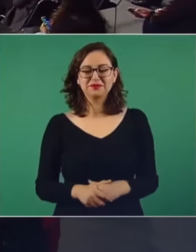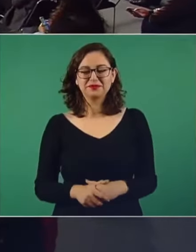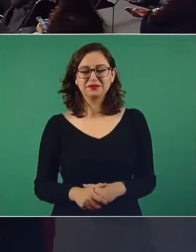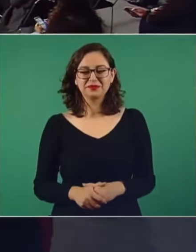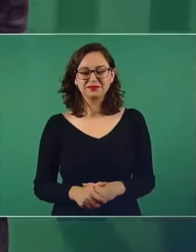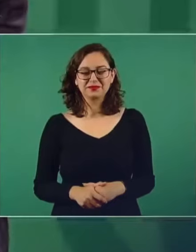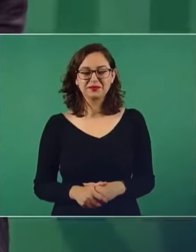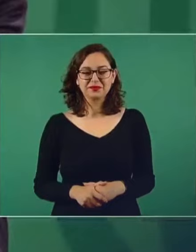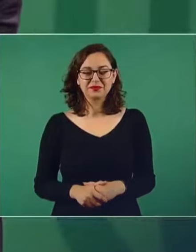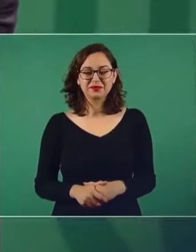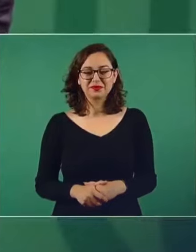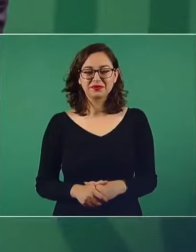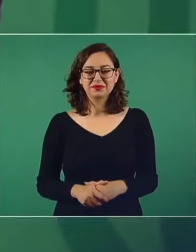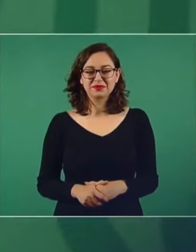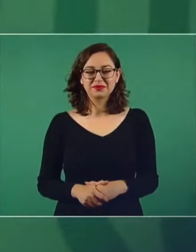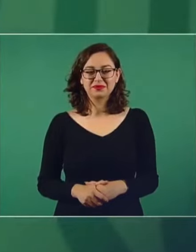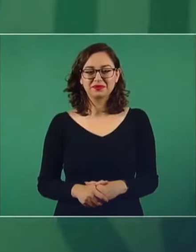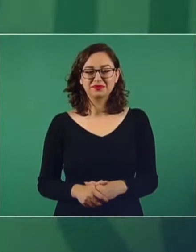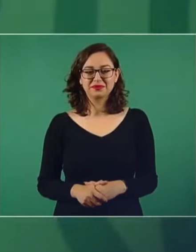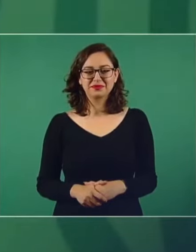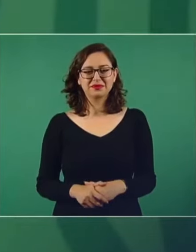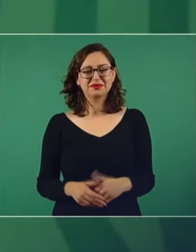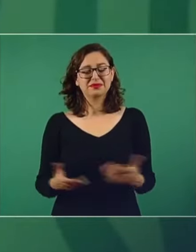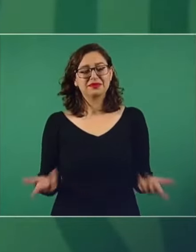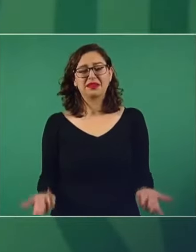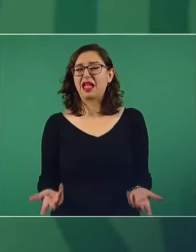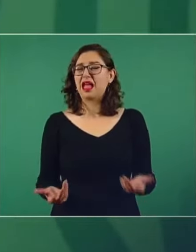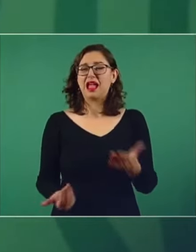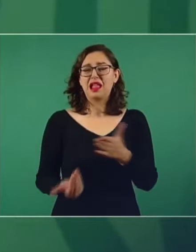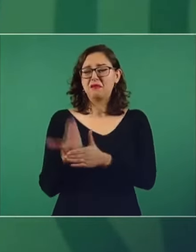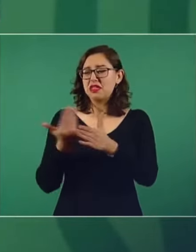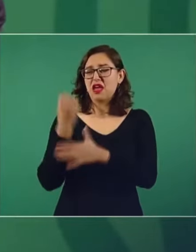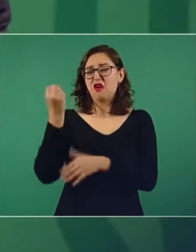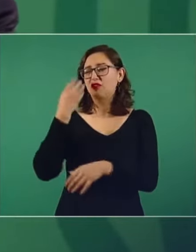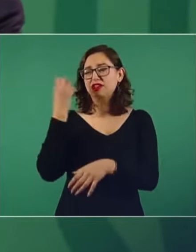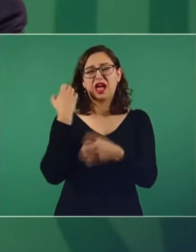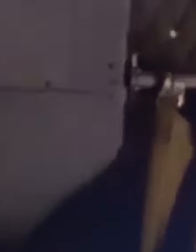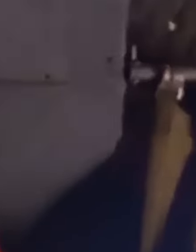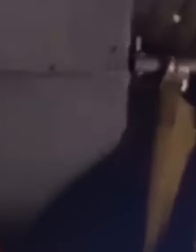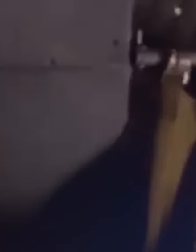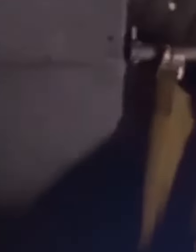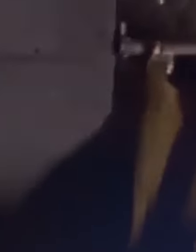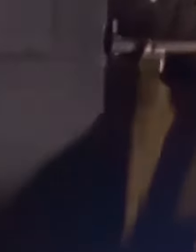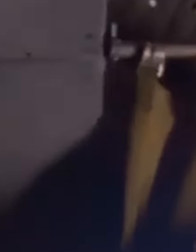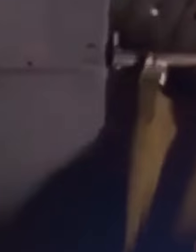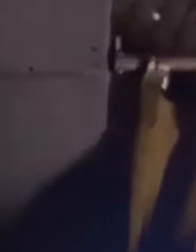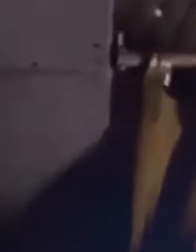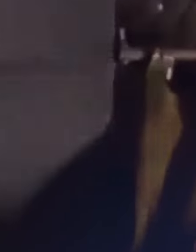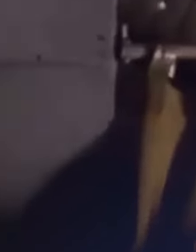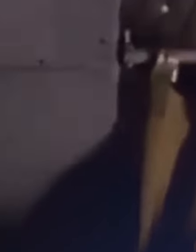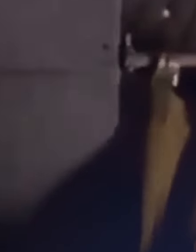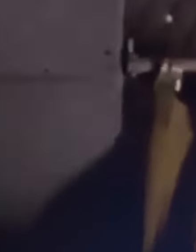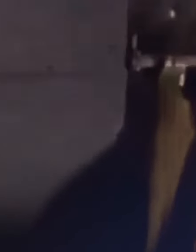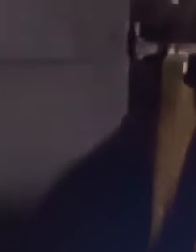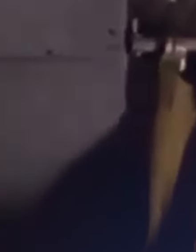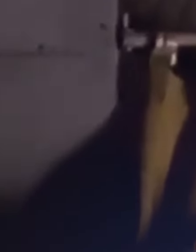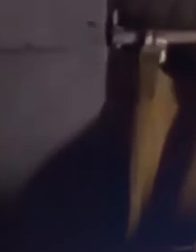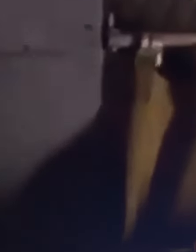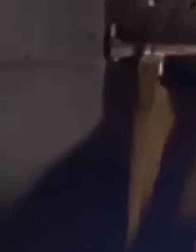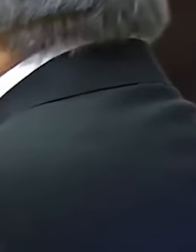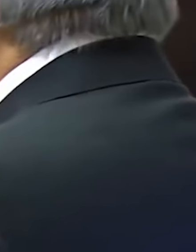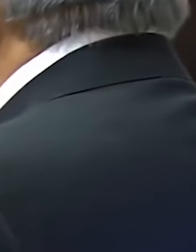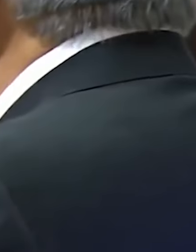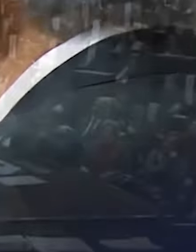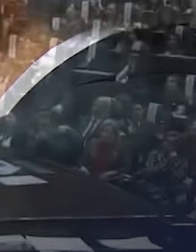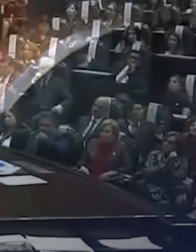me dicen, oiga, estuvo muy aburrida la mañanera. No puedo argumentar nada ante esa